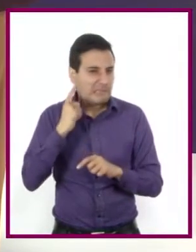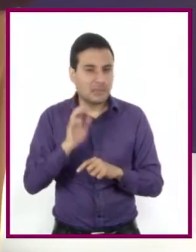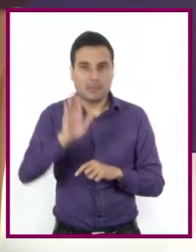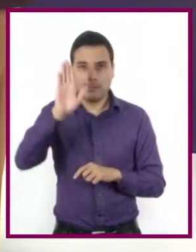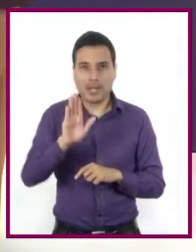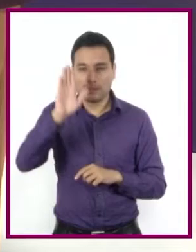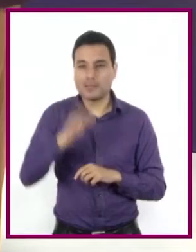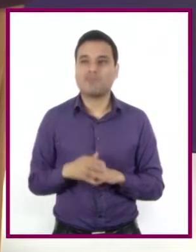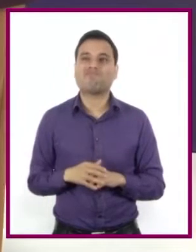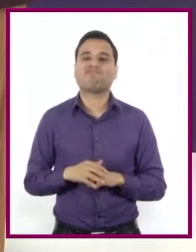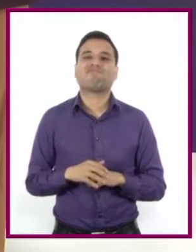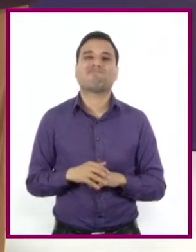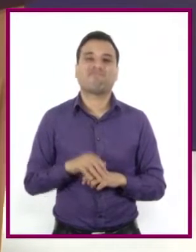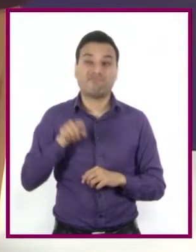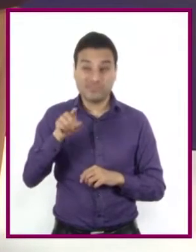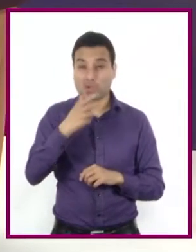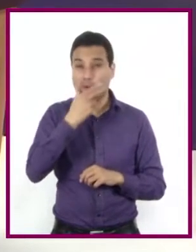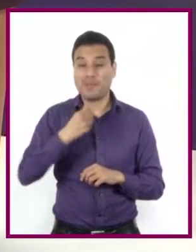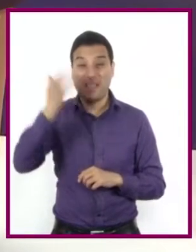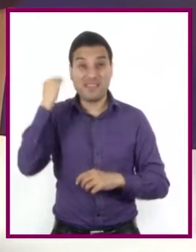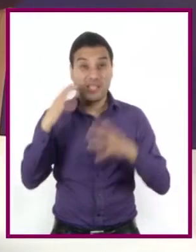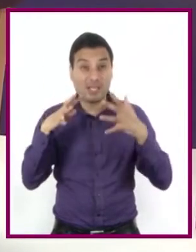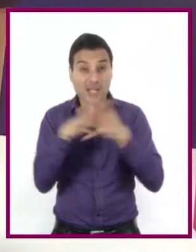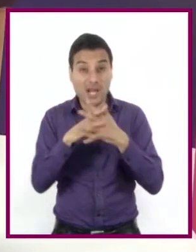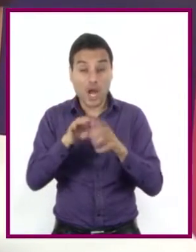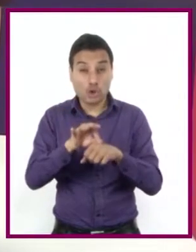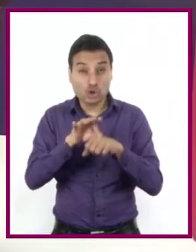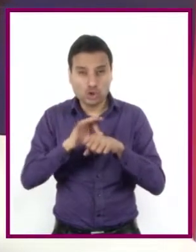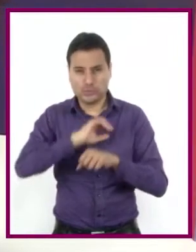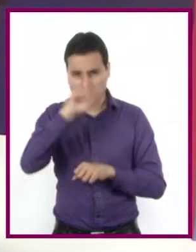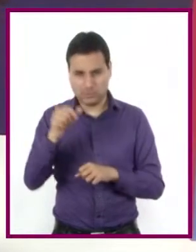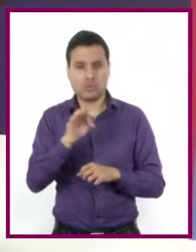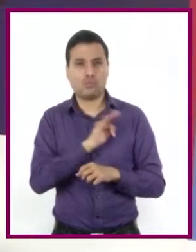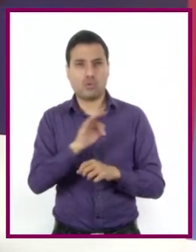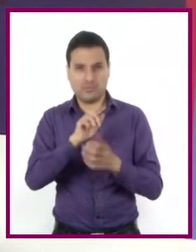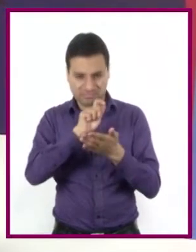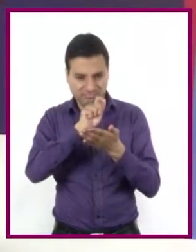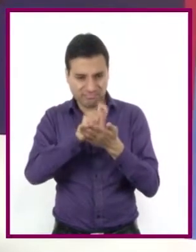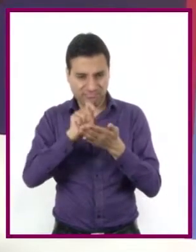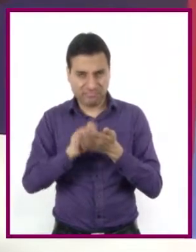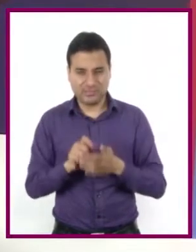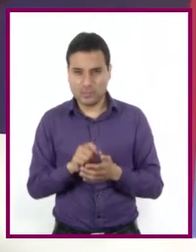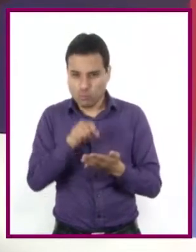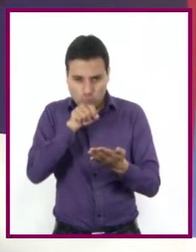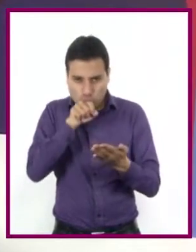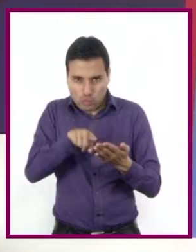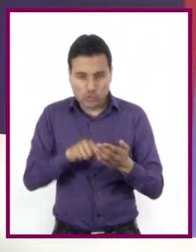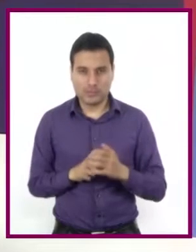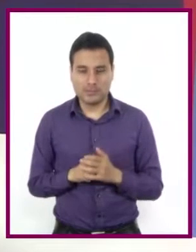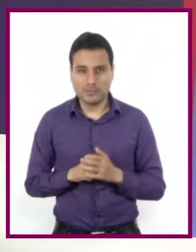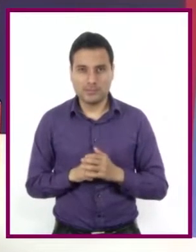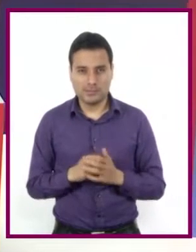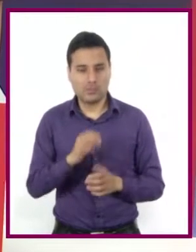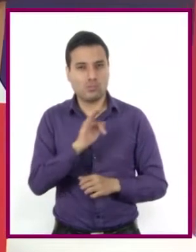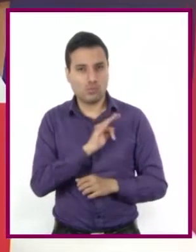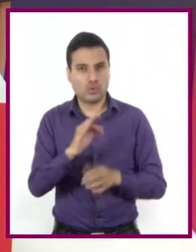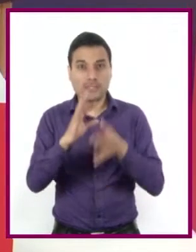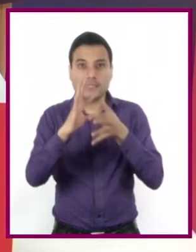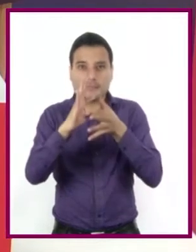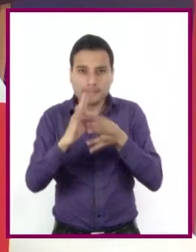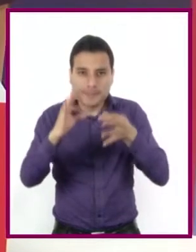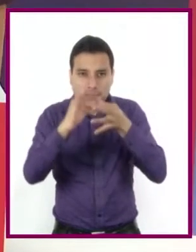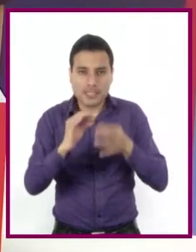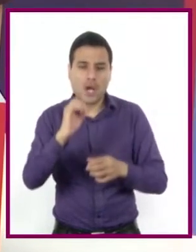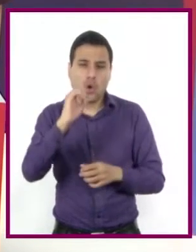guerra y tiempos difíciles puede transmitirse en la creación, y no solo explicándola, sino de otras